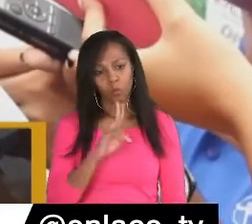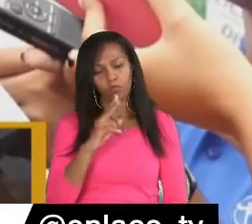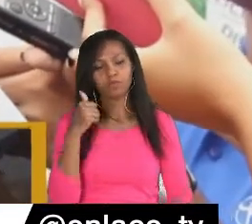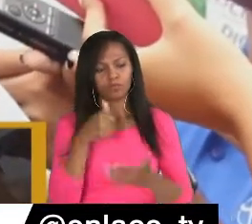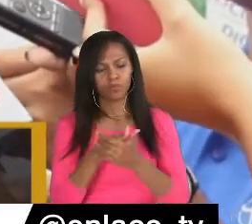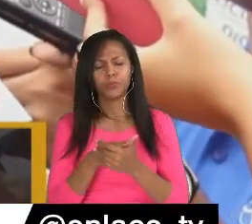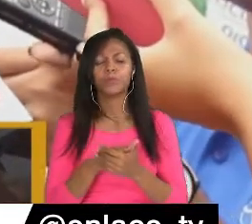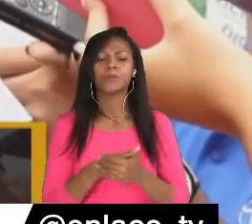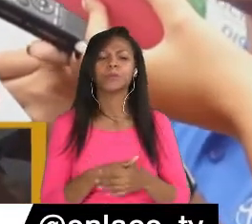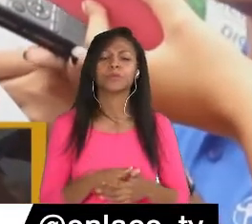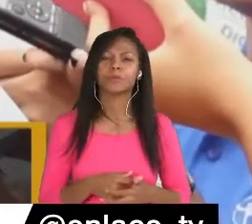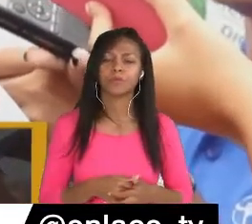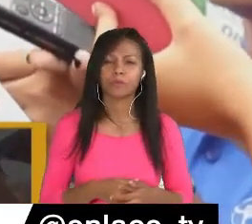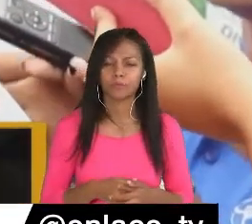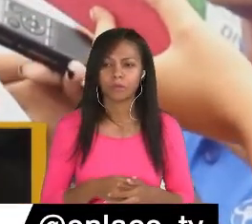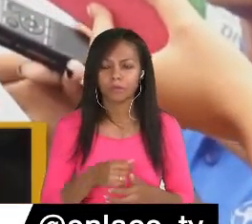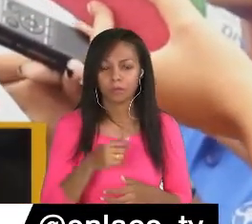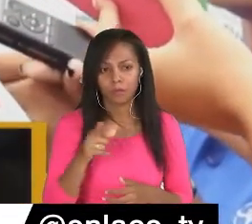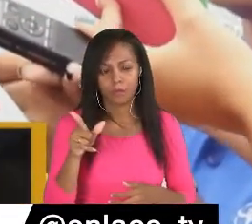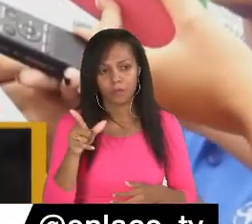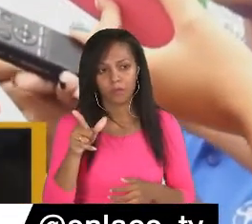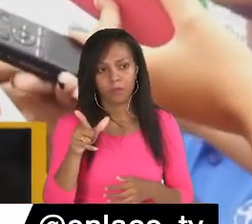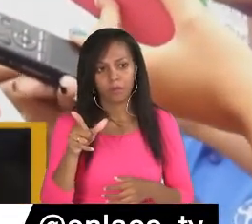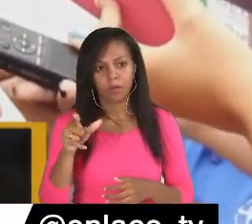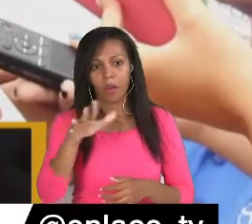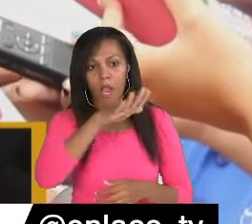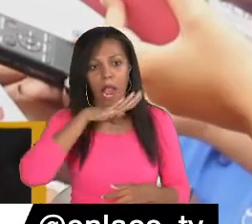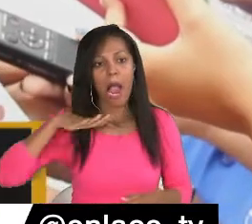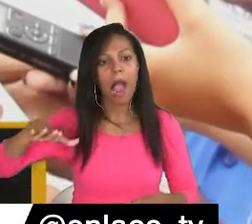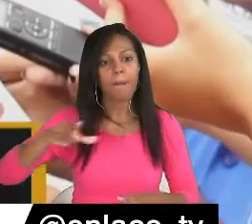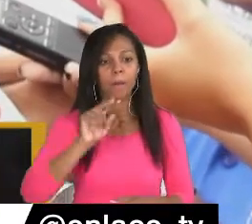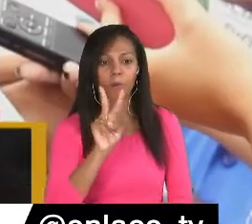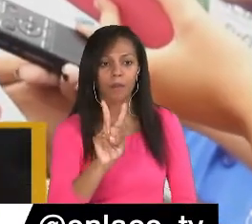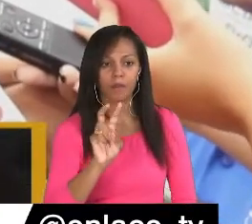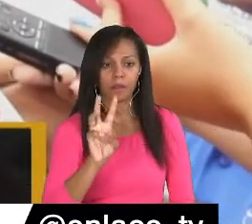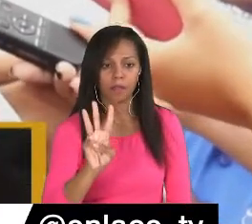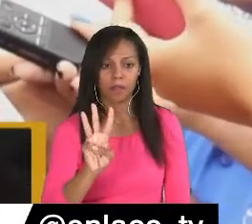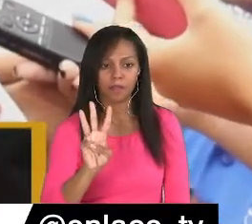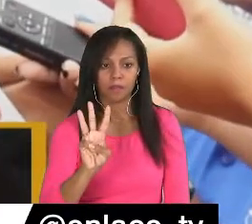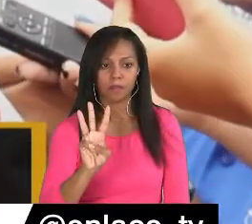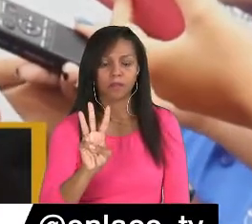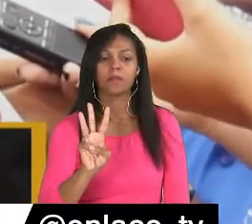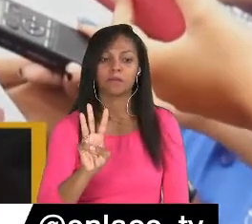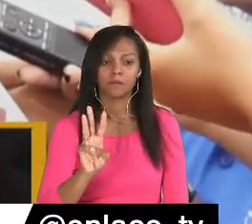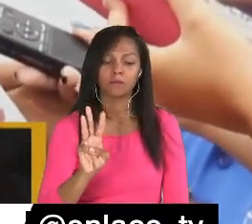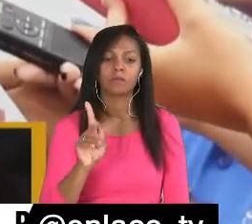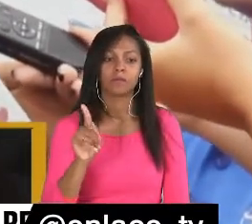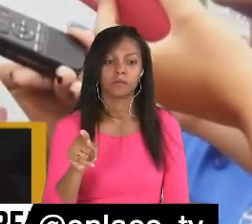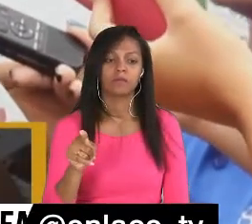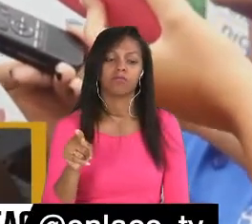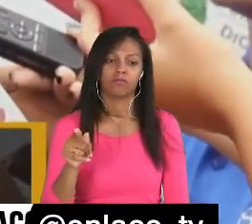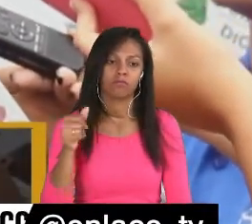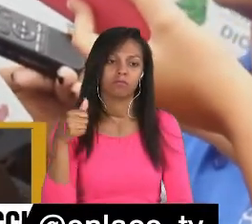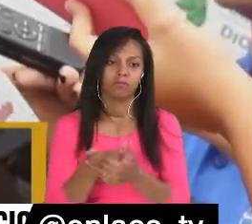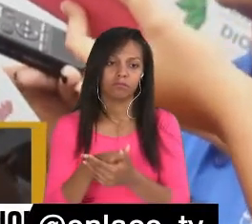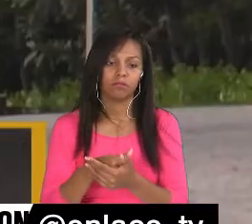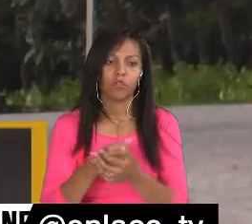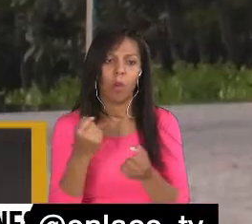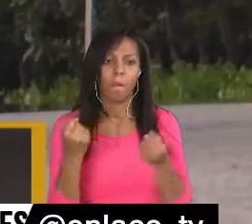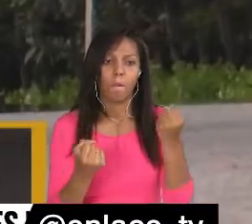uno en campo 23, donde fue comprometido un vehículo bus con